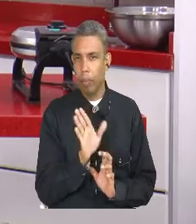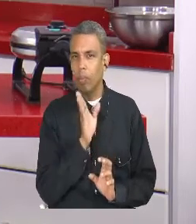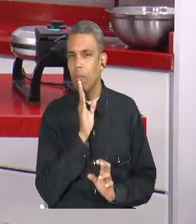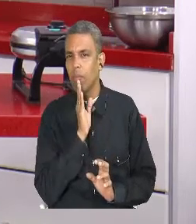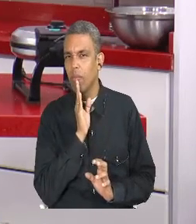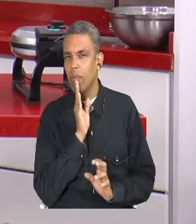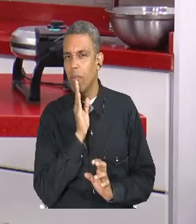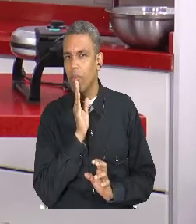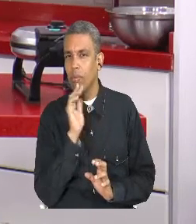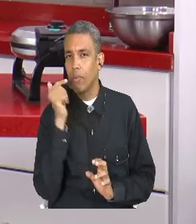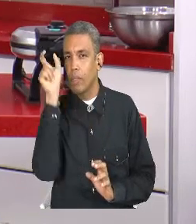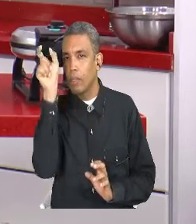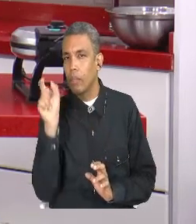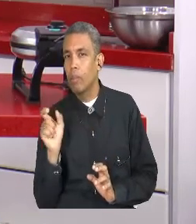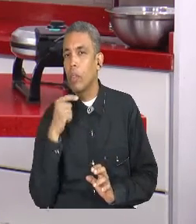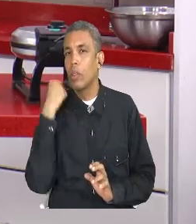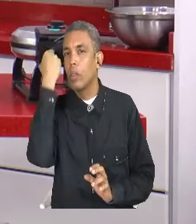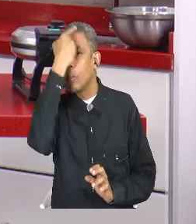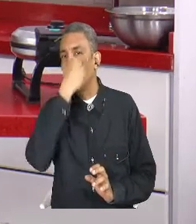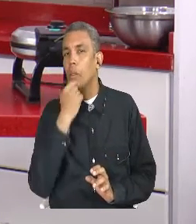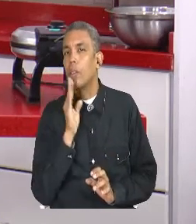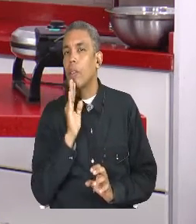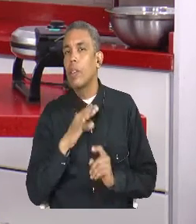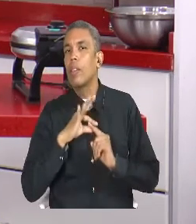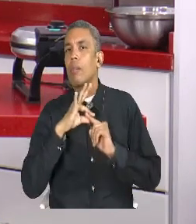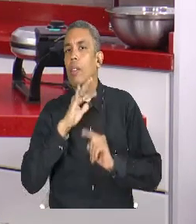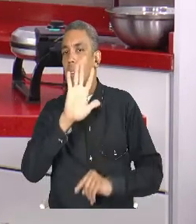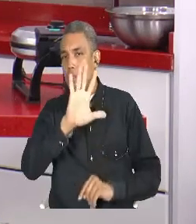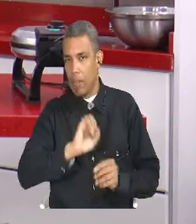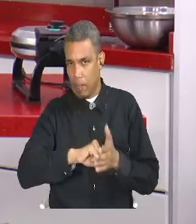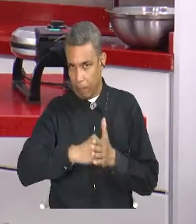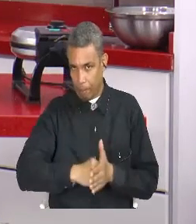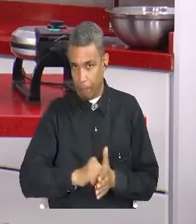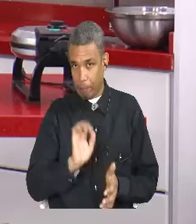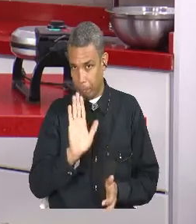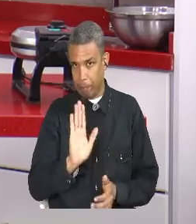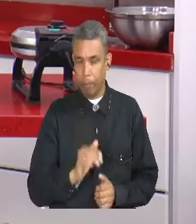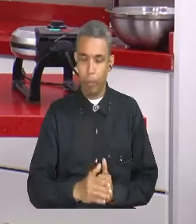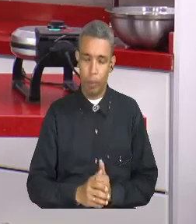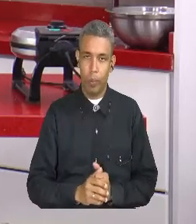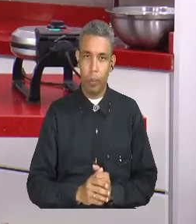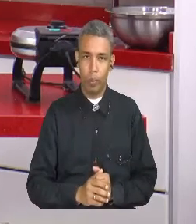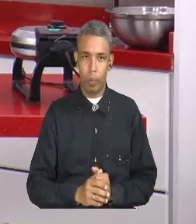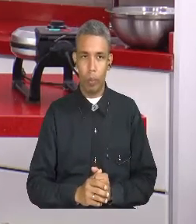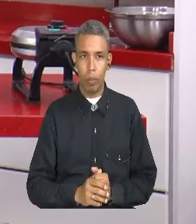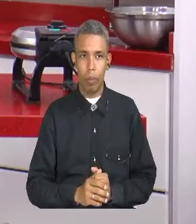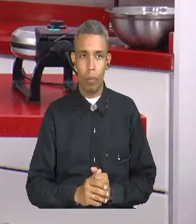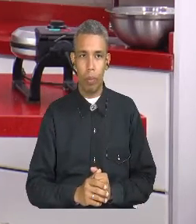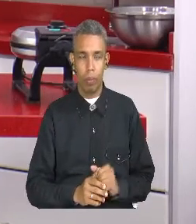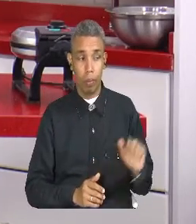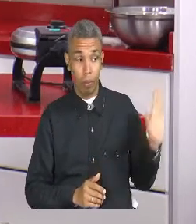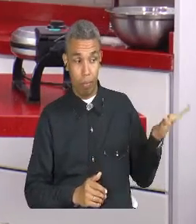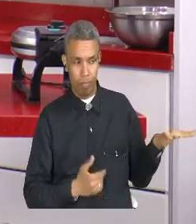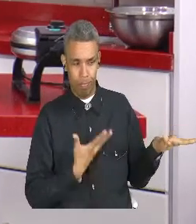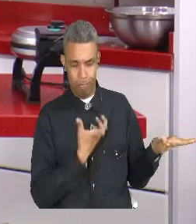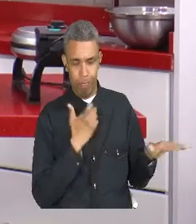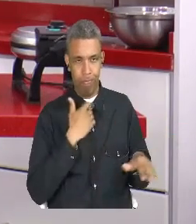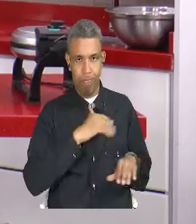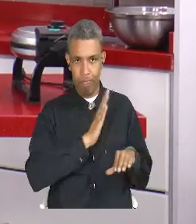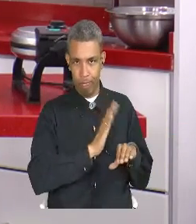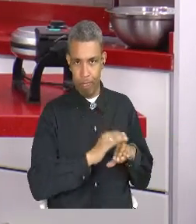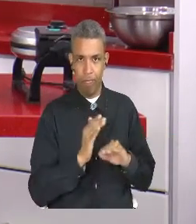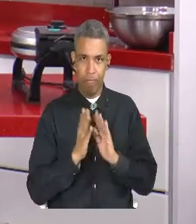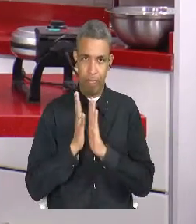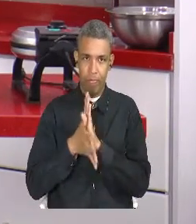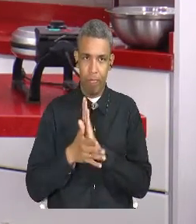diciendo de quién se trata. Mientras tanto, yo quiero decirles, y a ti también, Wilson. Sí, también, te oigo, Rochi.